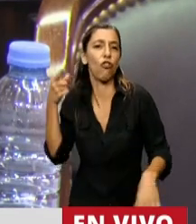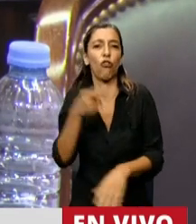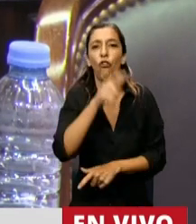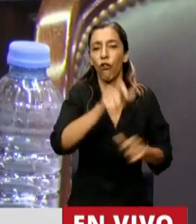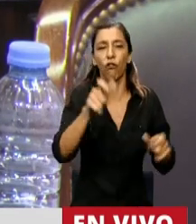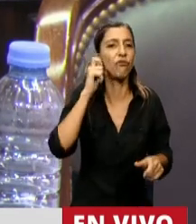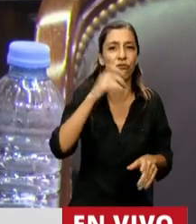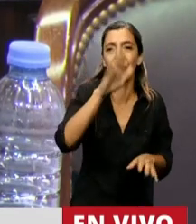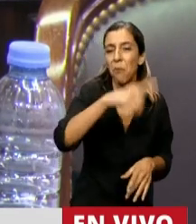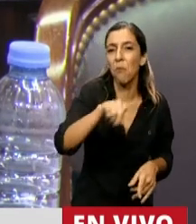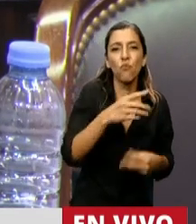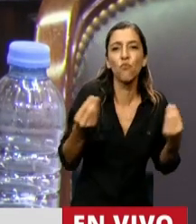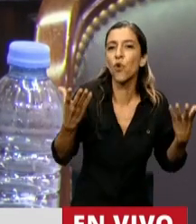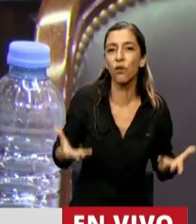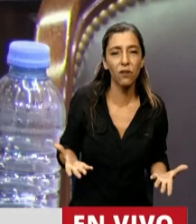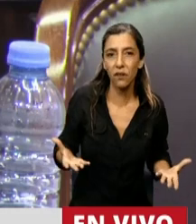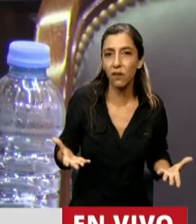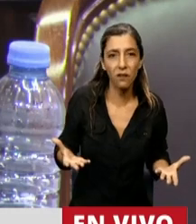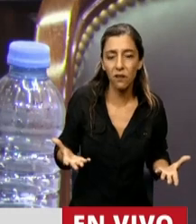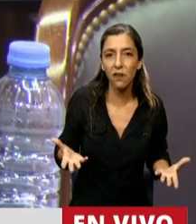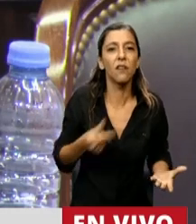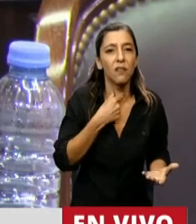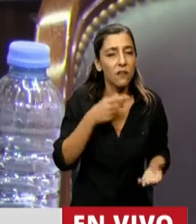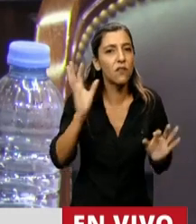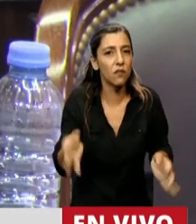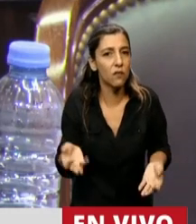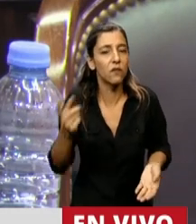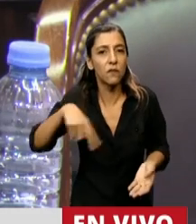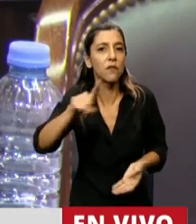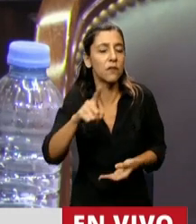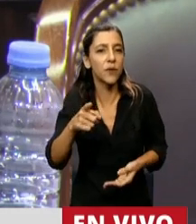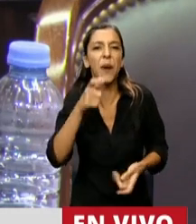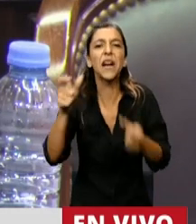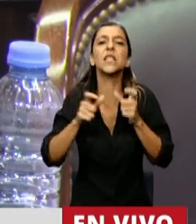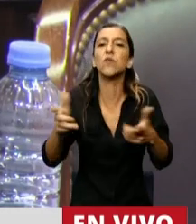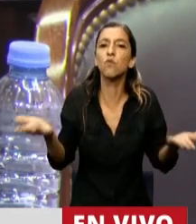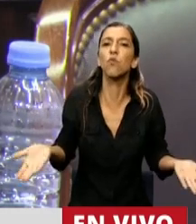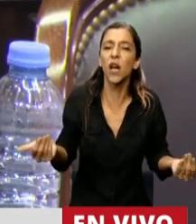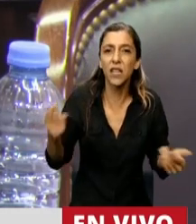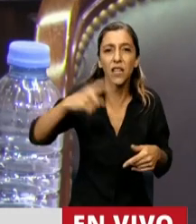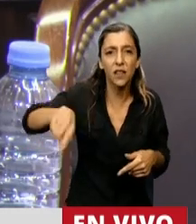qué? Esto es lo que debe responder los que hoy voten